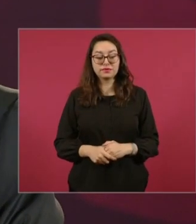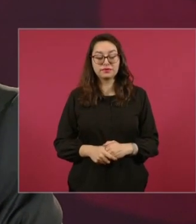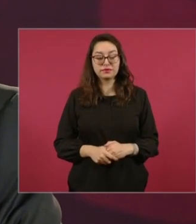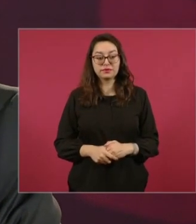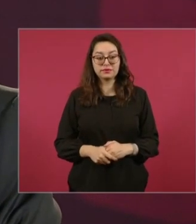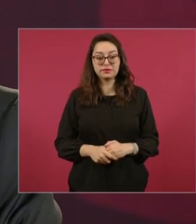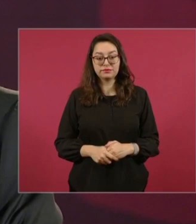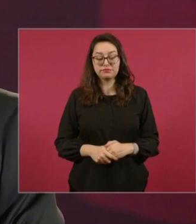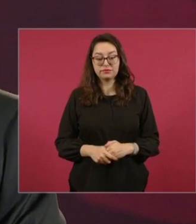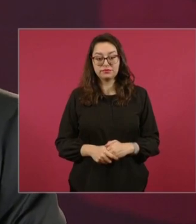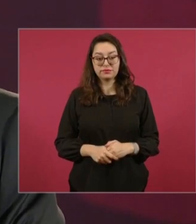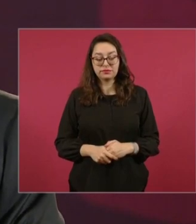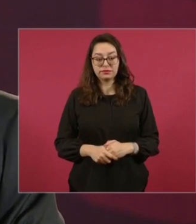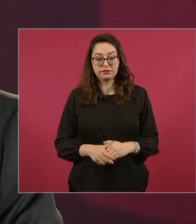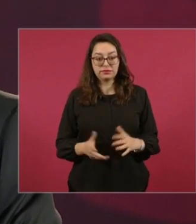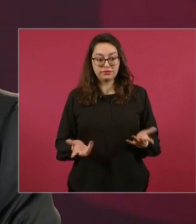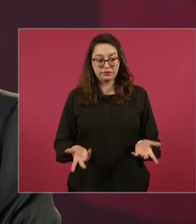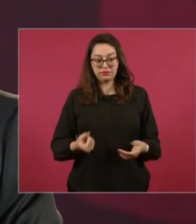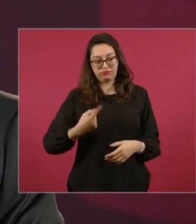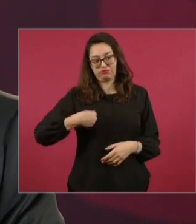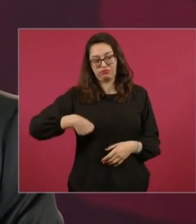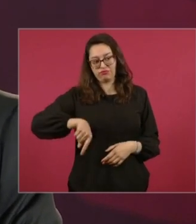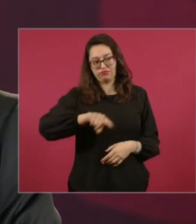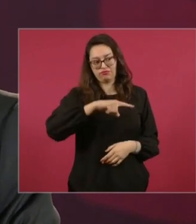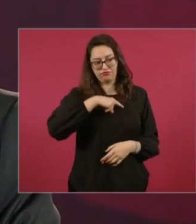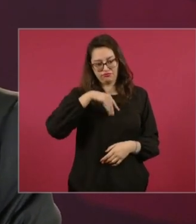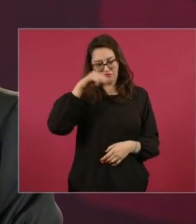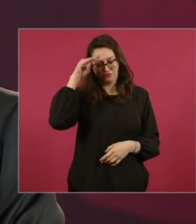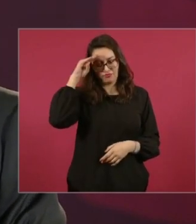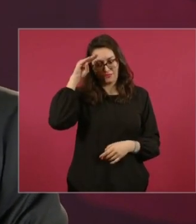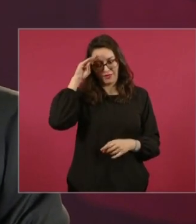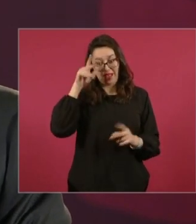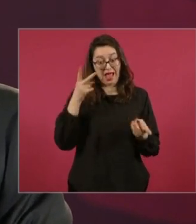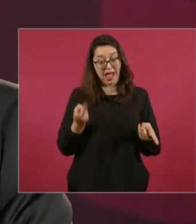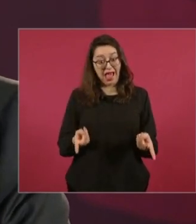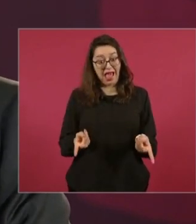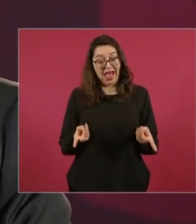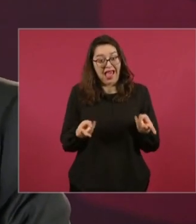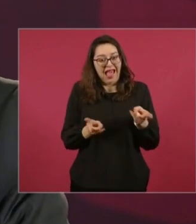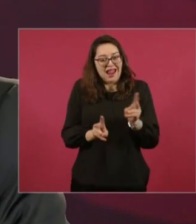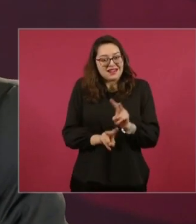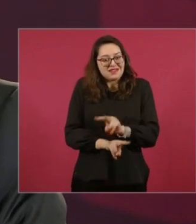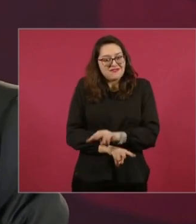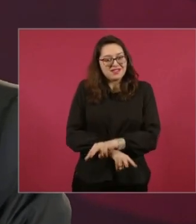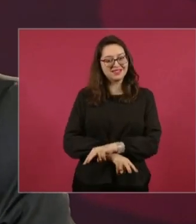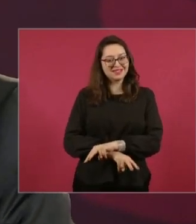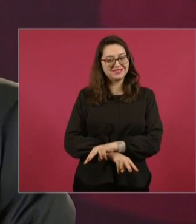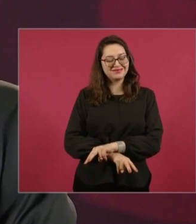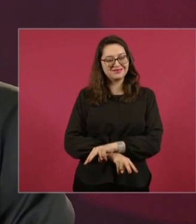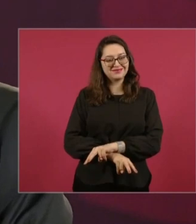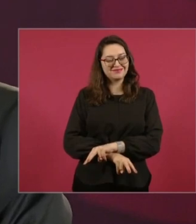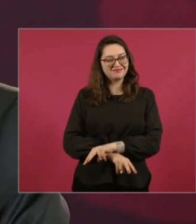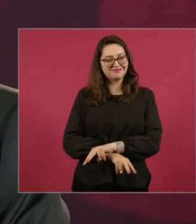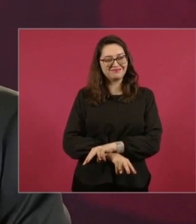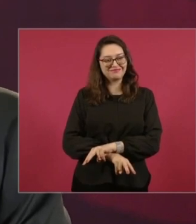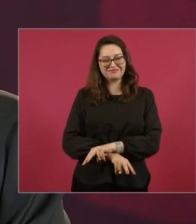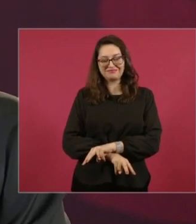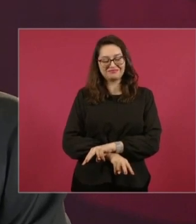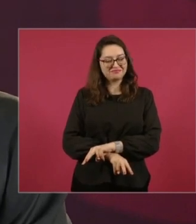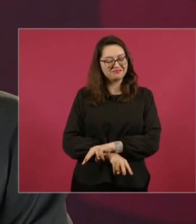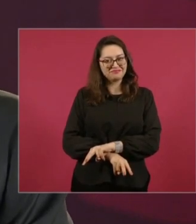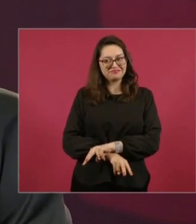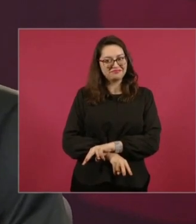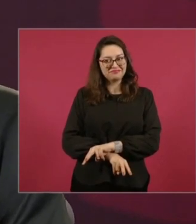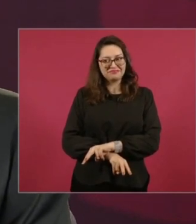Nosotros lo que nos funcionó con la pandemia fue exactamente lo opuesto y siempre lo vamos a